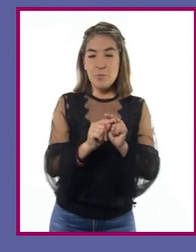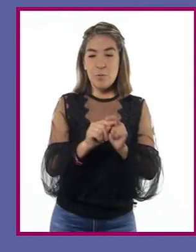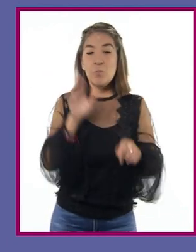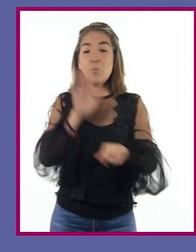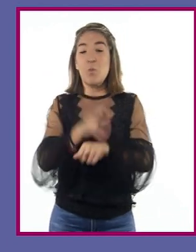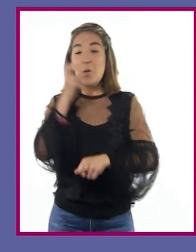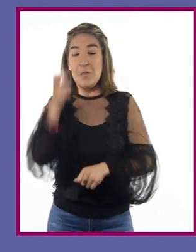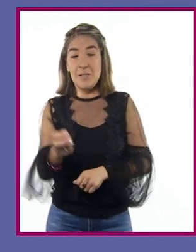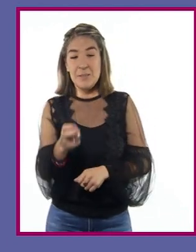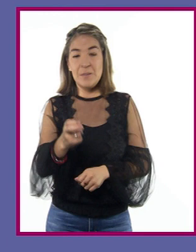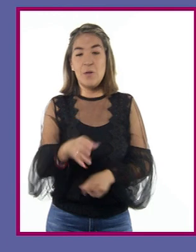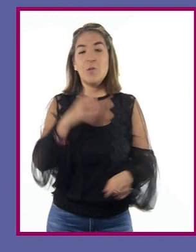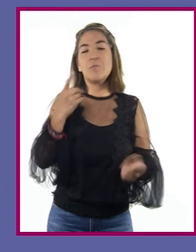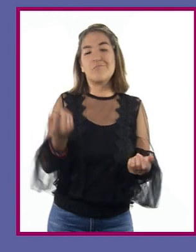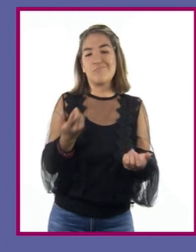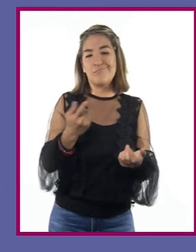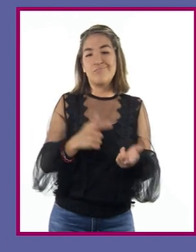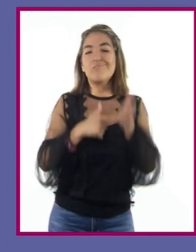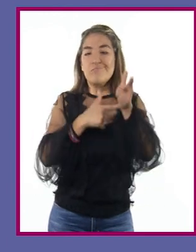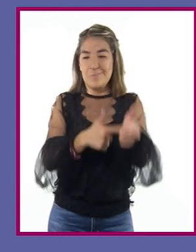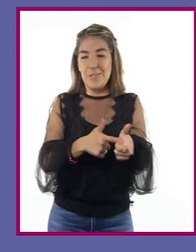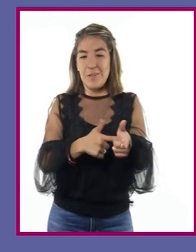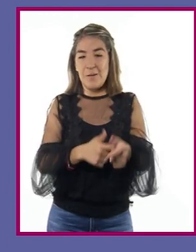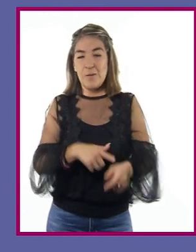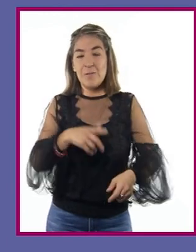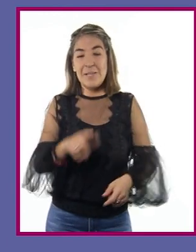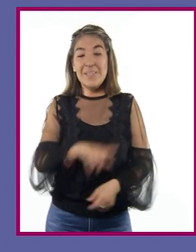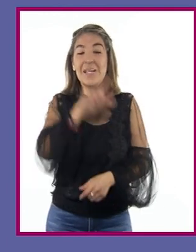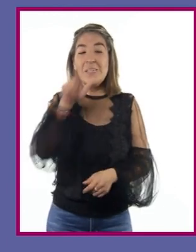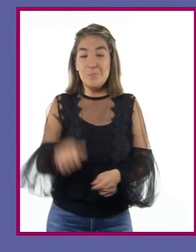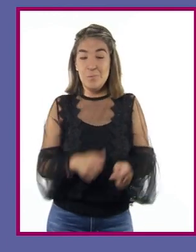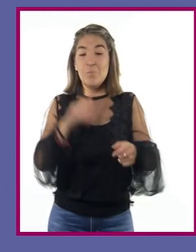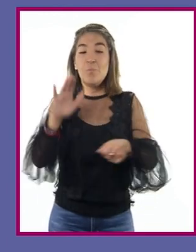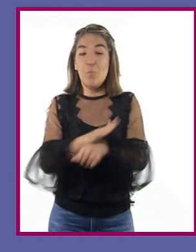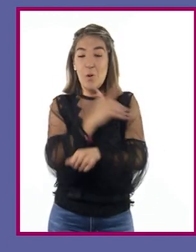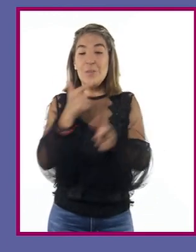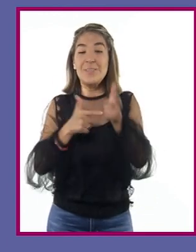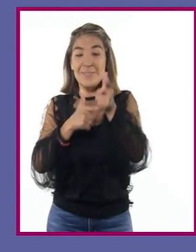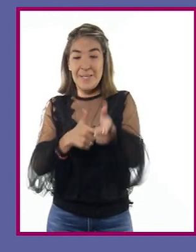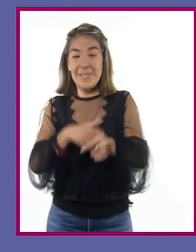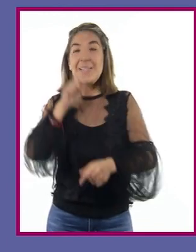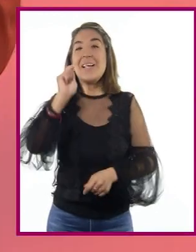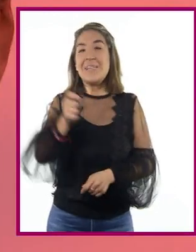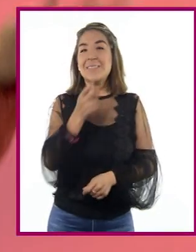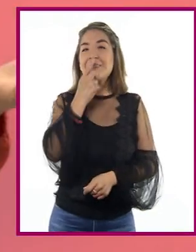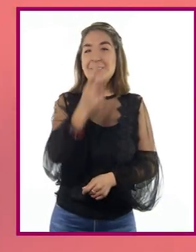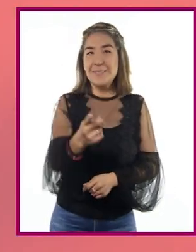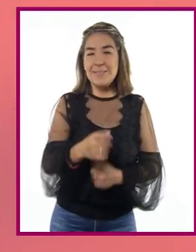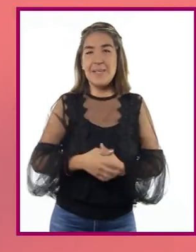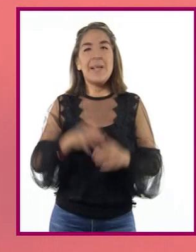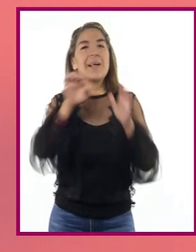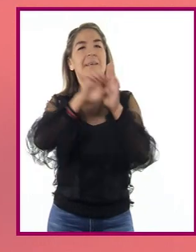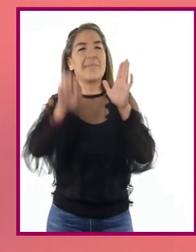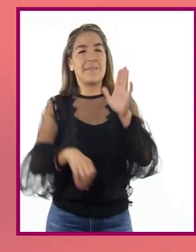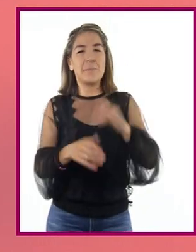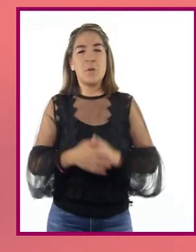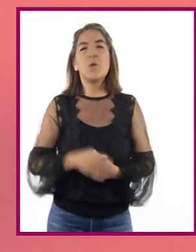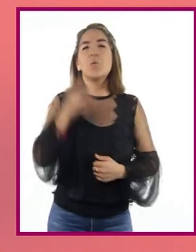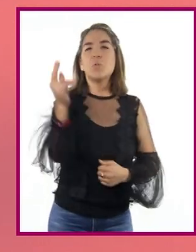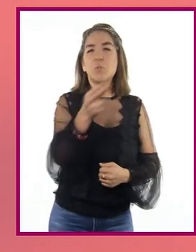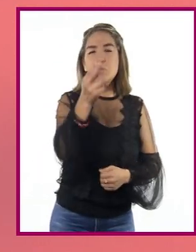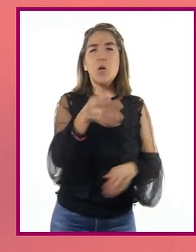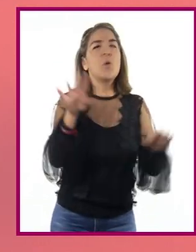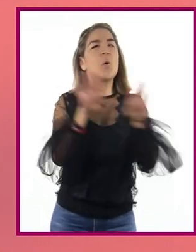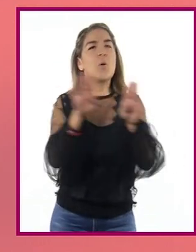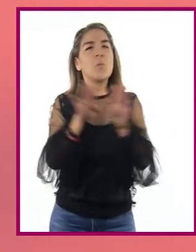por lo tanto, en consecuencia, por consiguiente, es decir... Por ejemplo, ¿ustedes